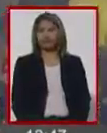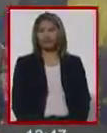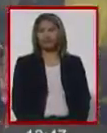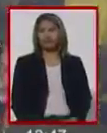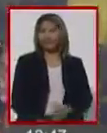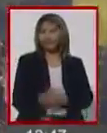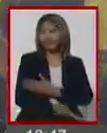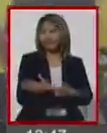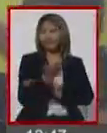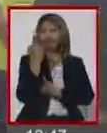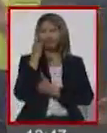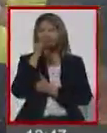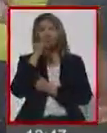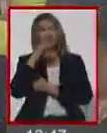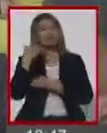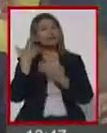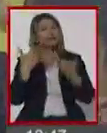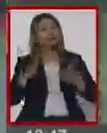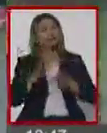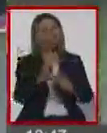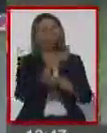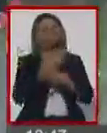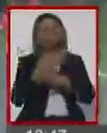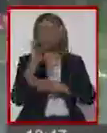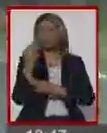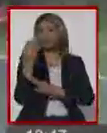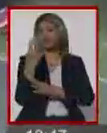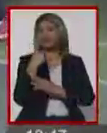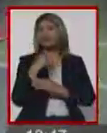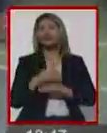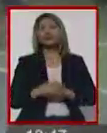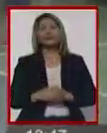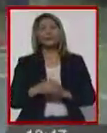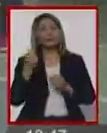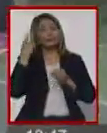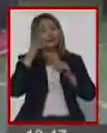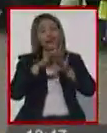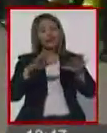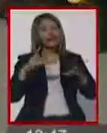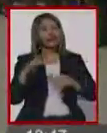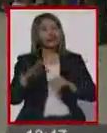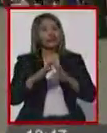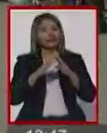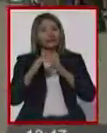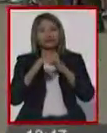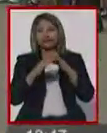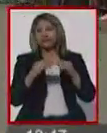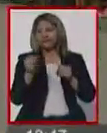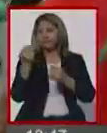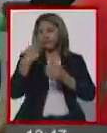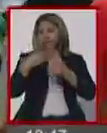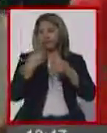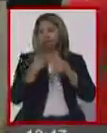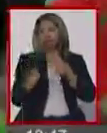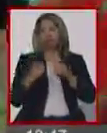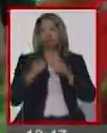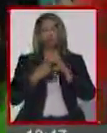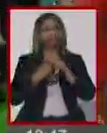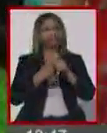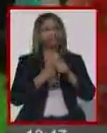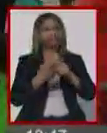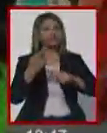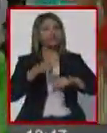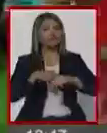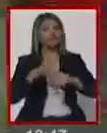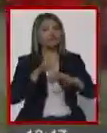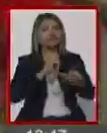Una mañana amena y divertida compartió nuestra red televisiva con los más pequeñitos de la casa. Participaron de una maratón en un